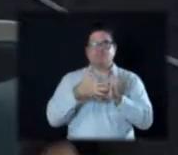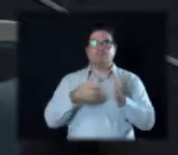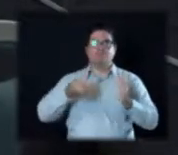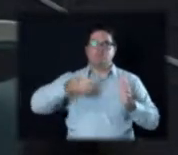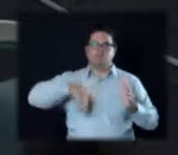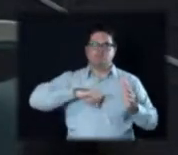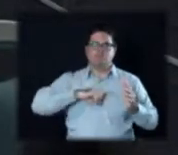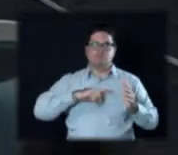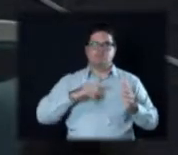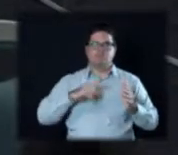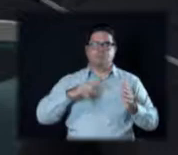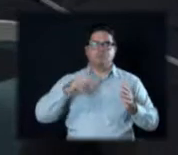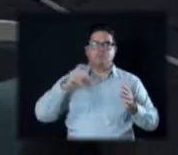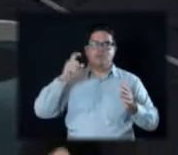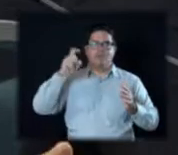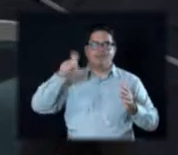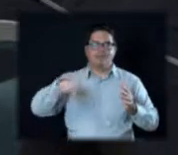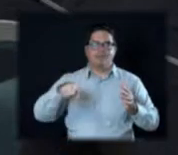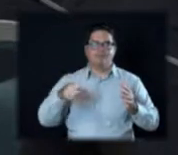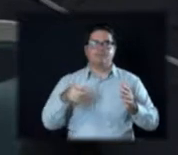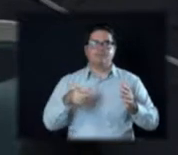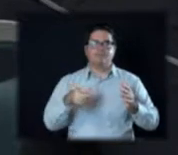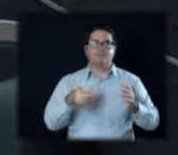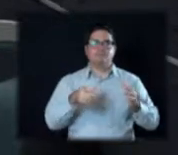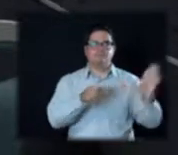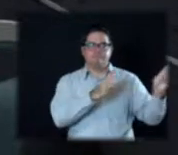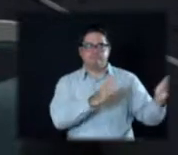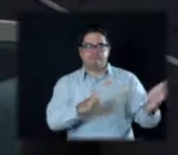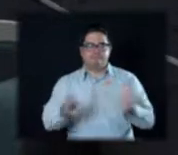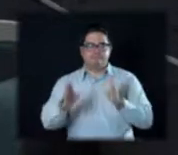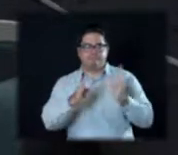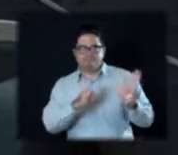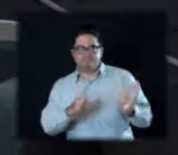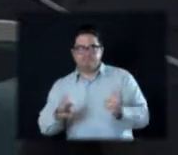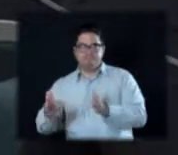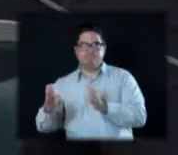Me parece que los sistemas de